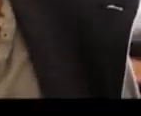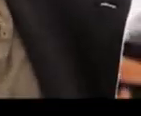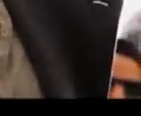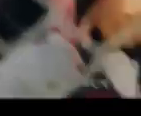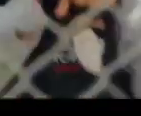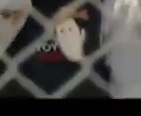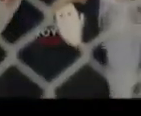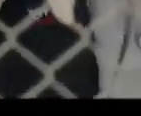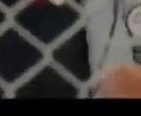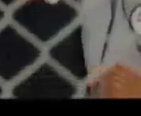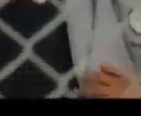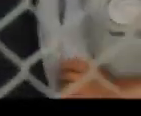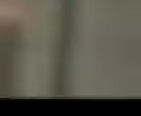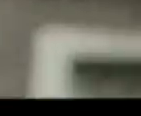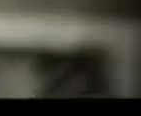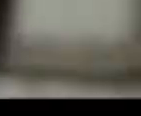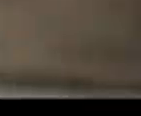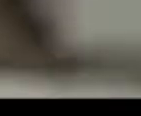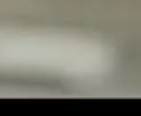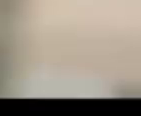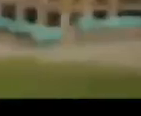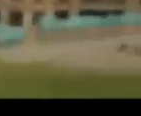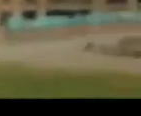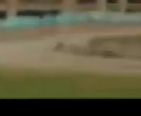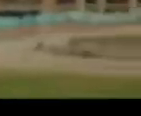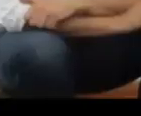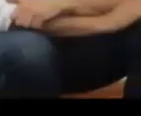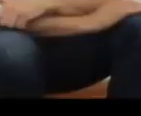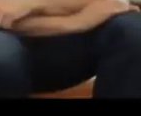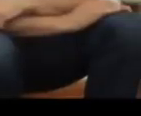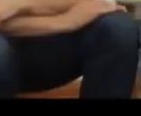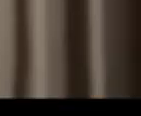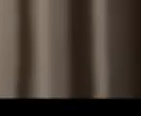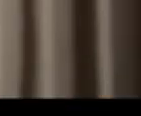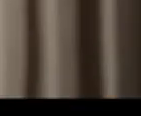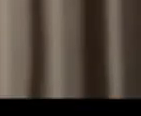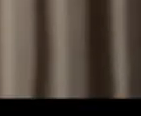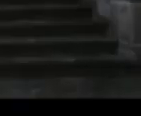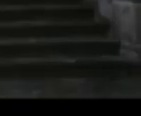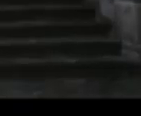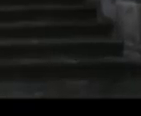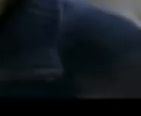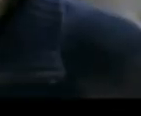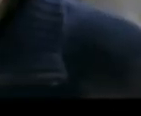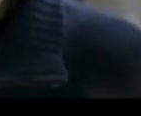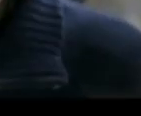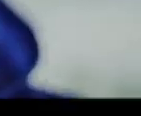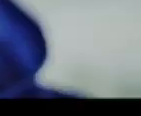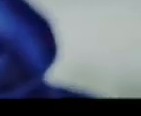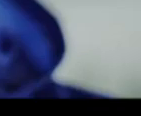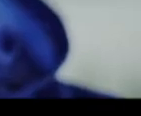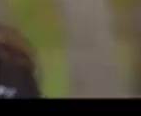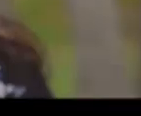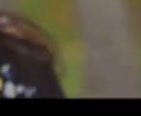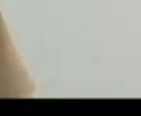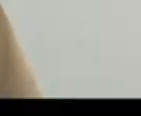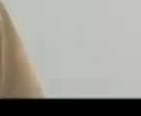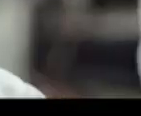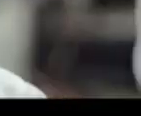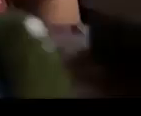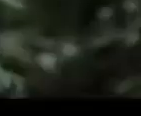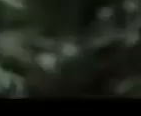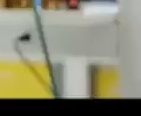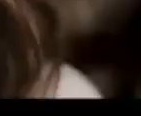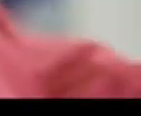sana, desarrollada y feliz. Abramos nuestra mente y escuchemos a los grandes sabios e innovadores del presente y del futuro